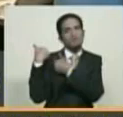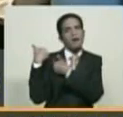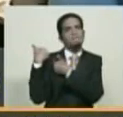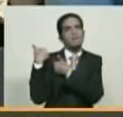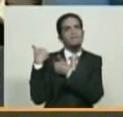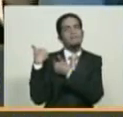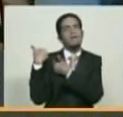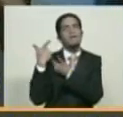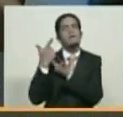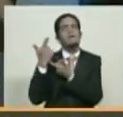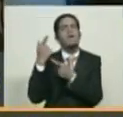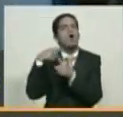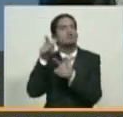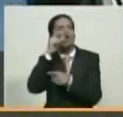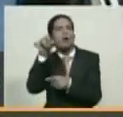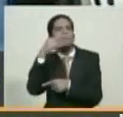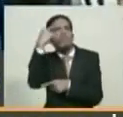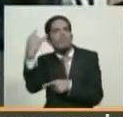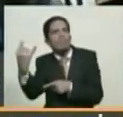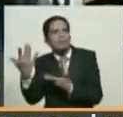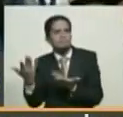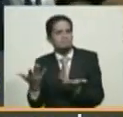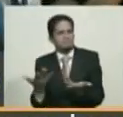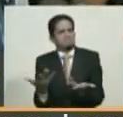Colombia. Vaya usted a hacerme el favor.